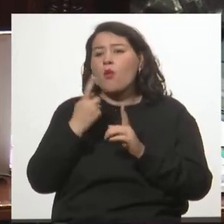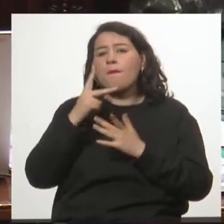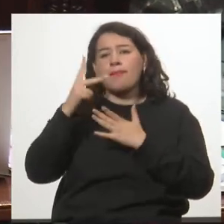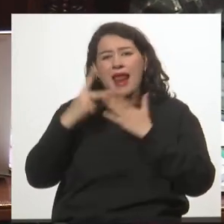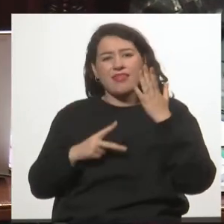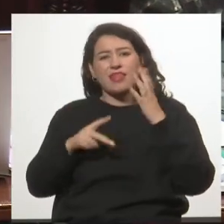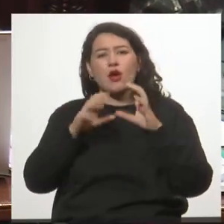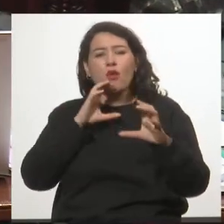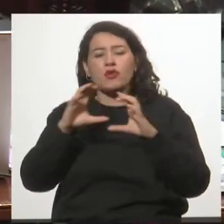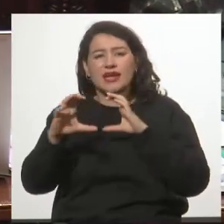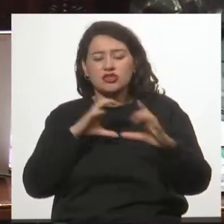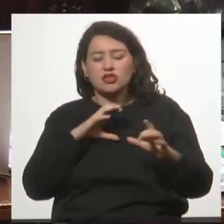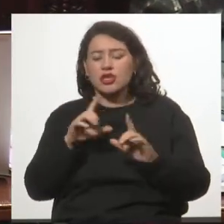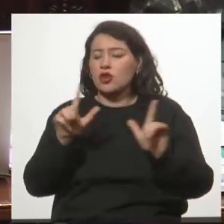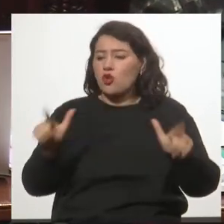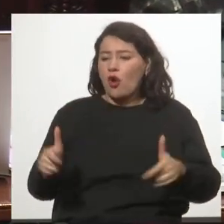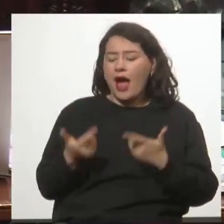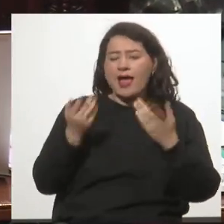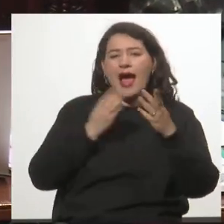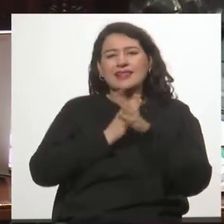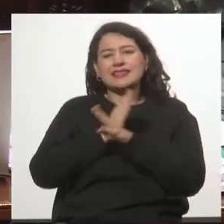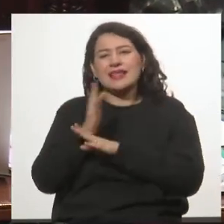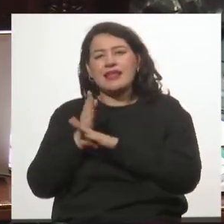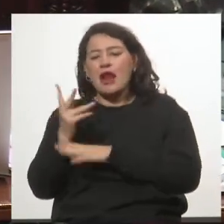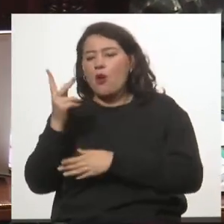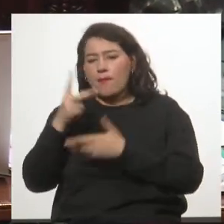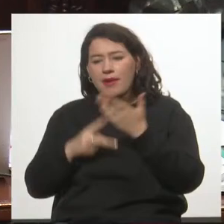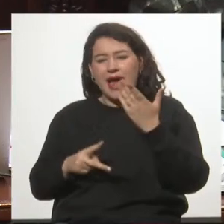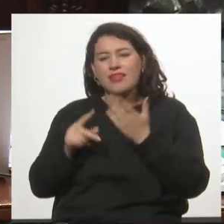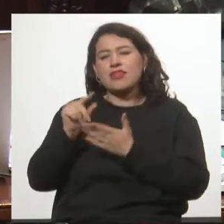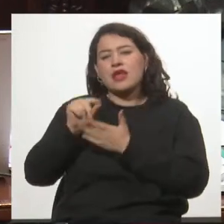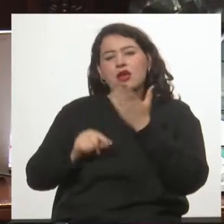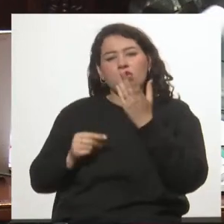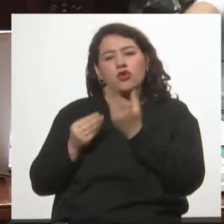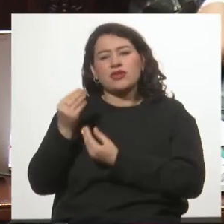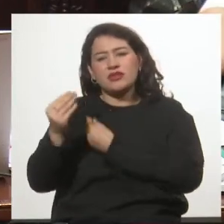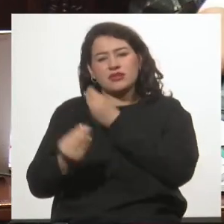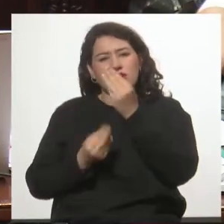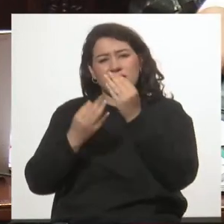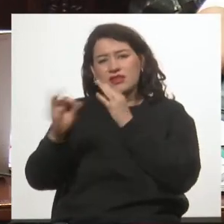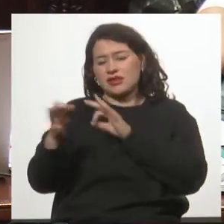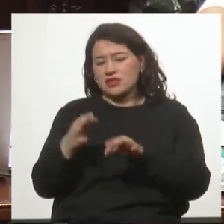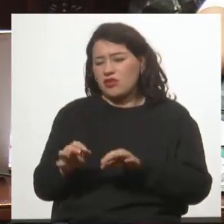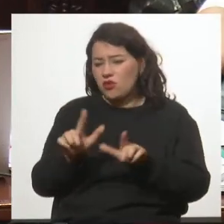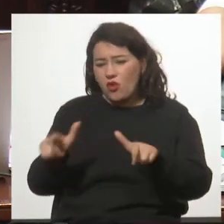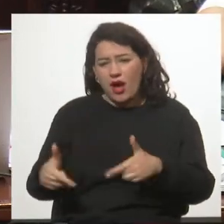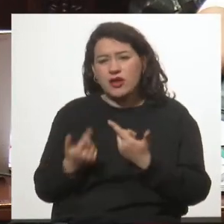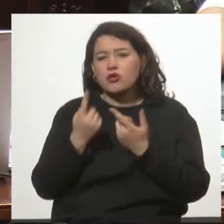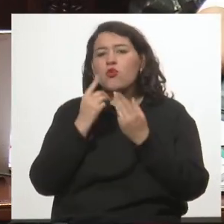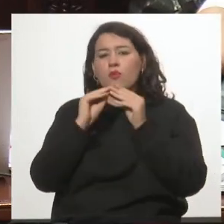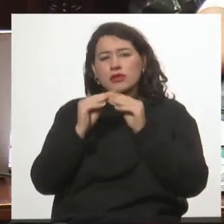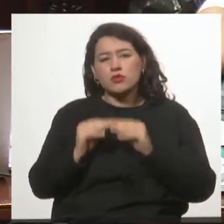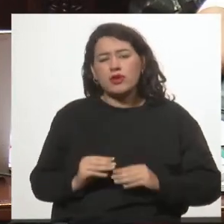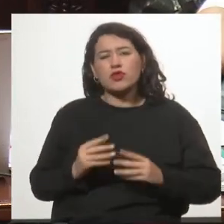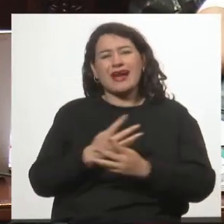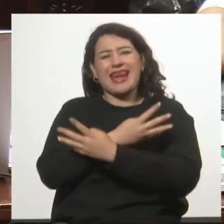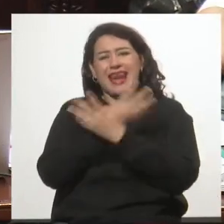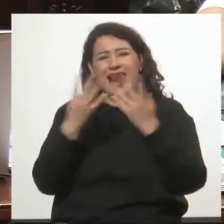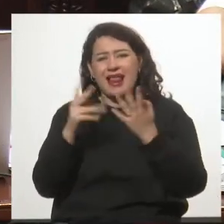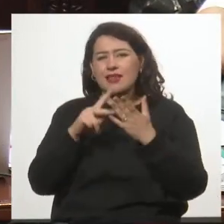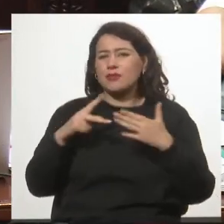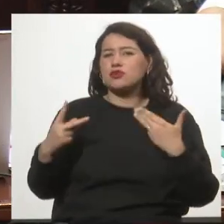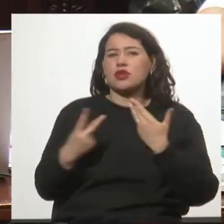asimismo se establece que no se accedió a un plan de contrataciones detallado ni a un presupuesto general del